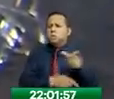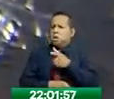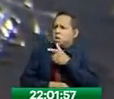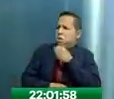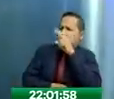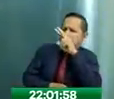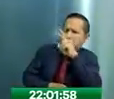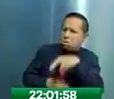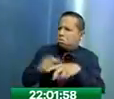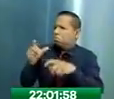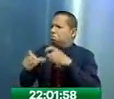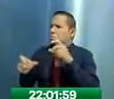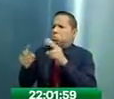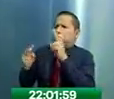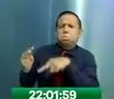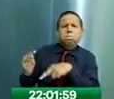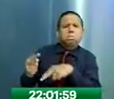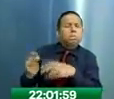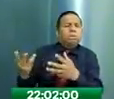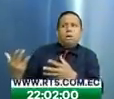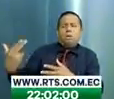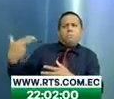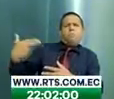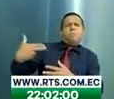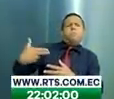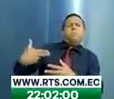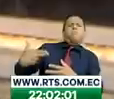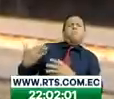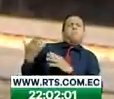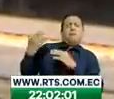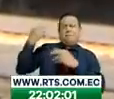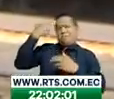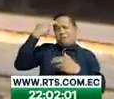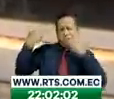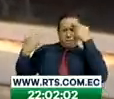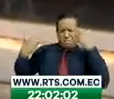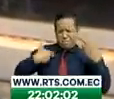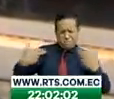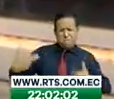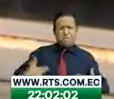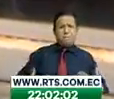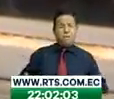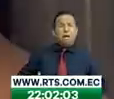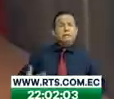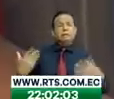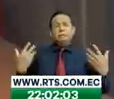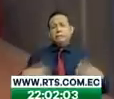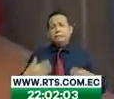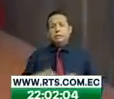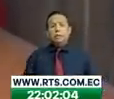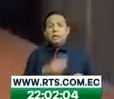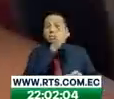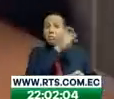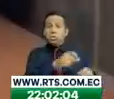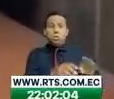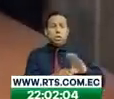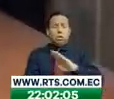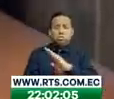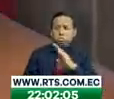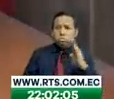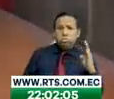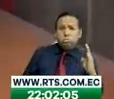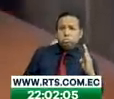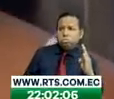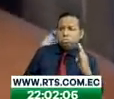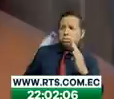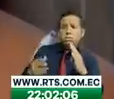quiénes eran, recibió una lluvia de disparos que atravesó uno de los ventanales. Él sale, no abre ni la puerta, él sale